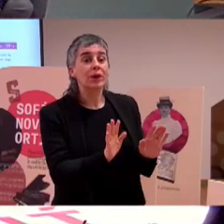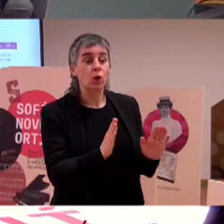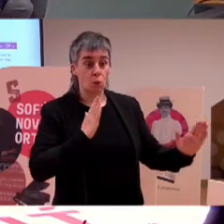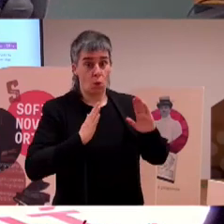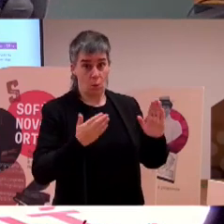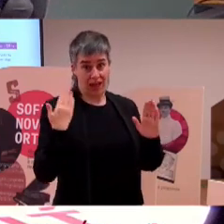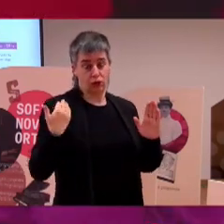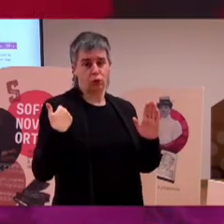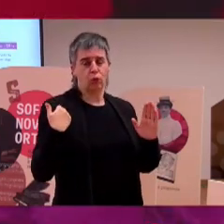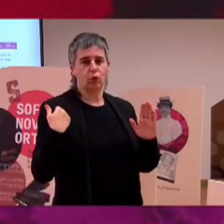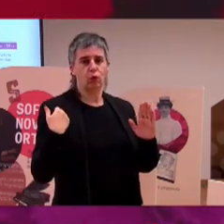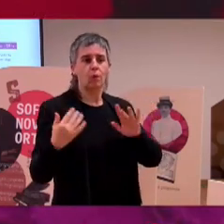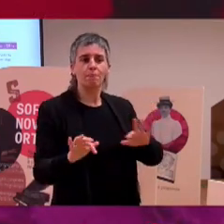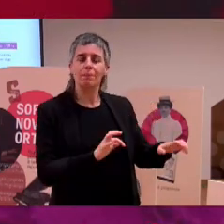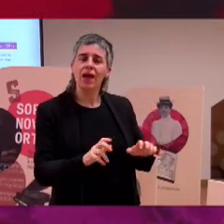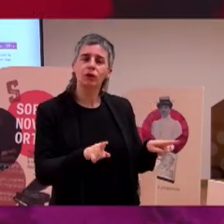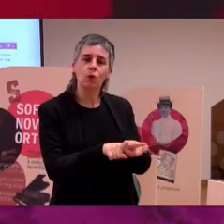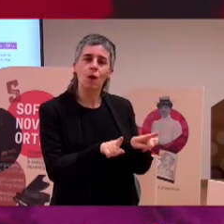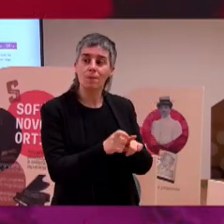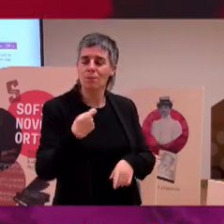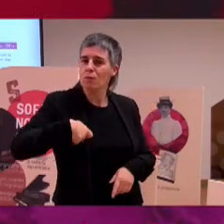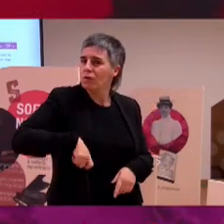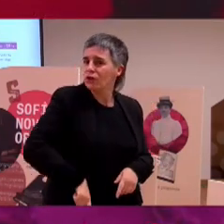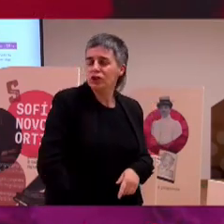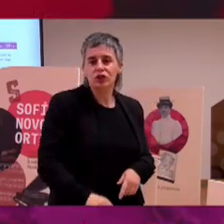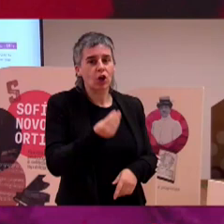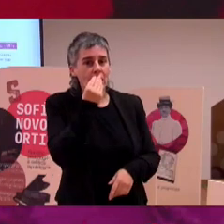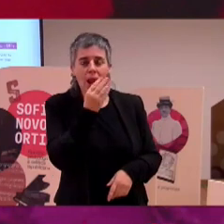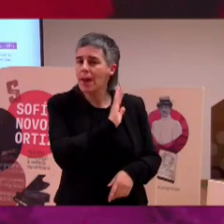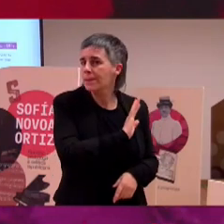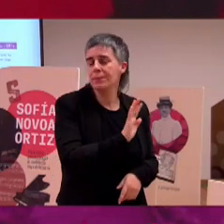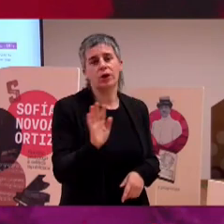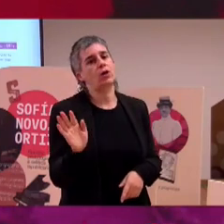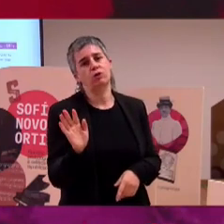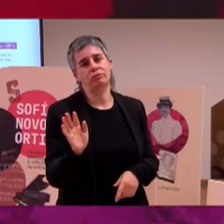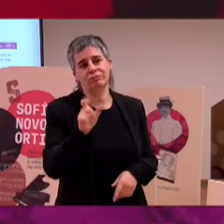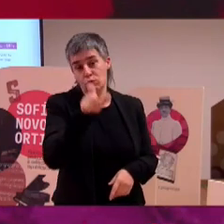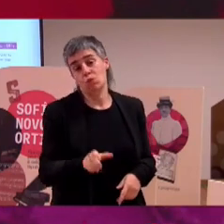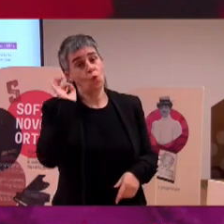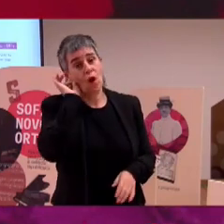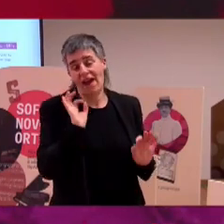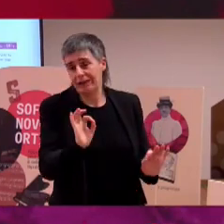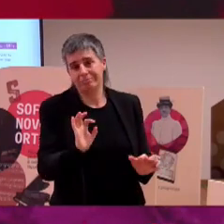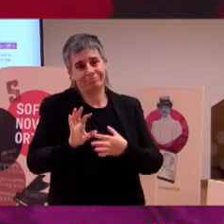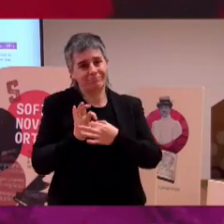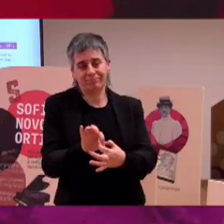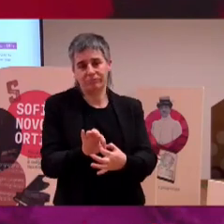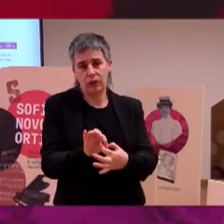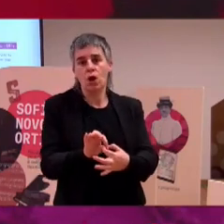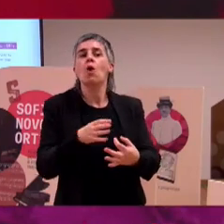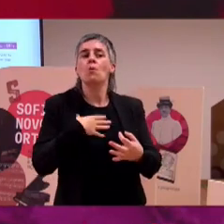era unha salida, a mellor saída profesional para unha muller. Uh-huh.